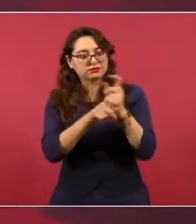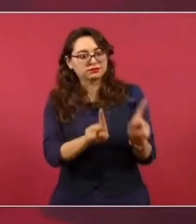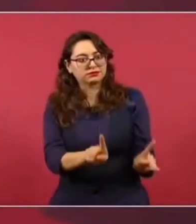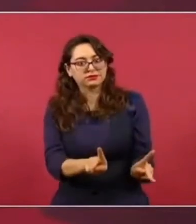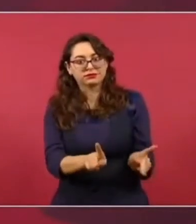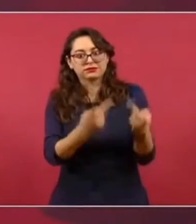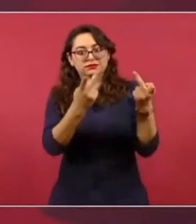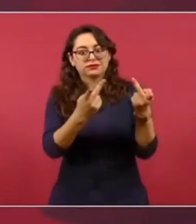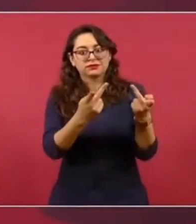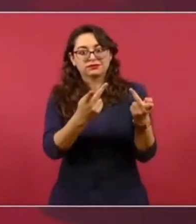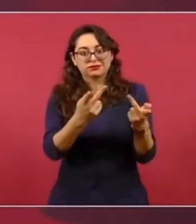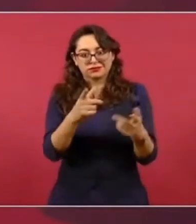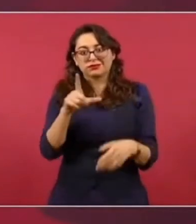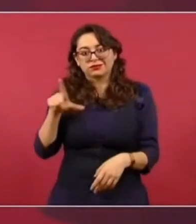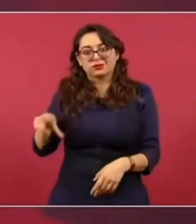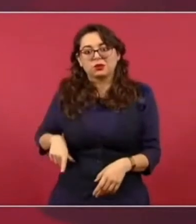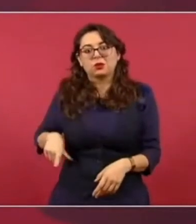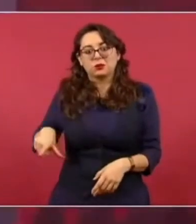Yo ya no